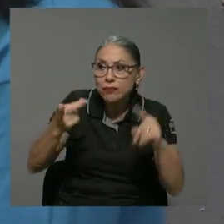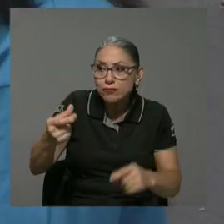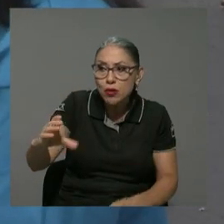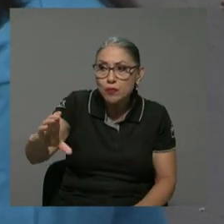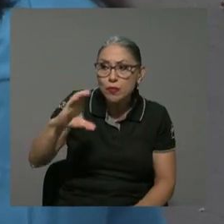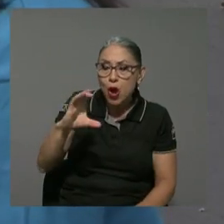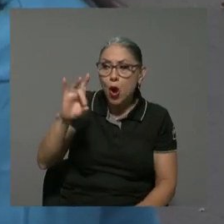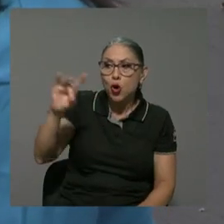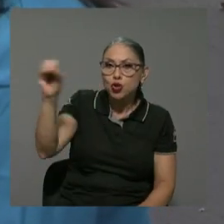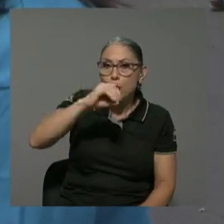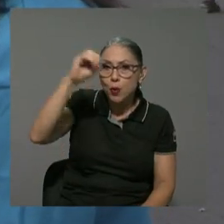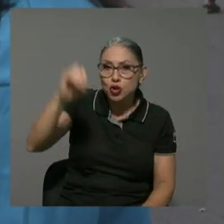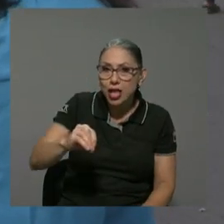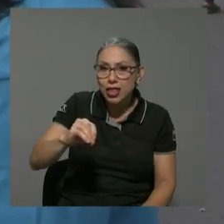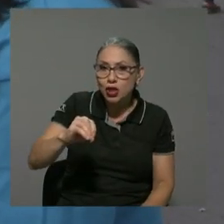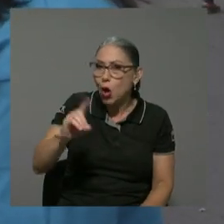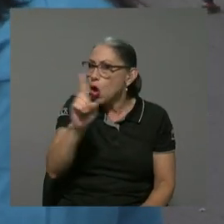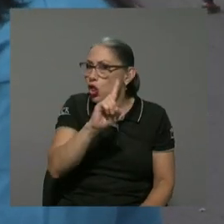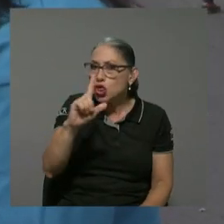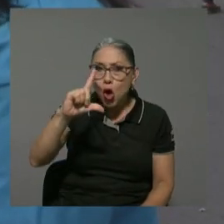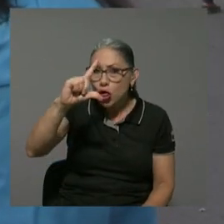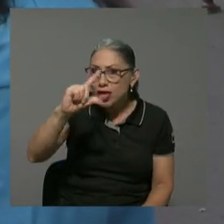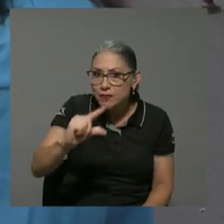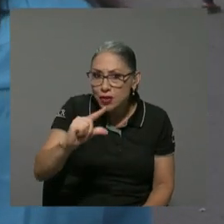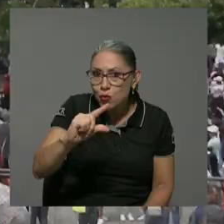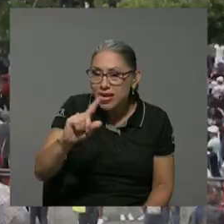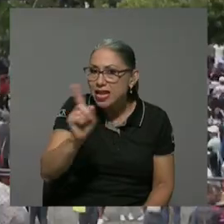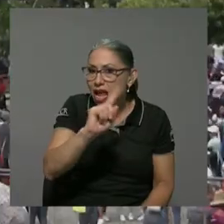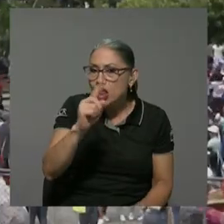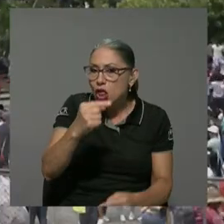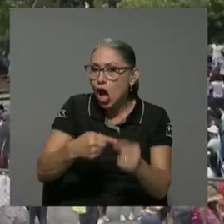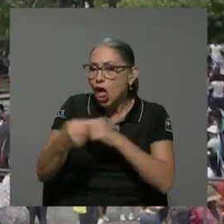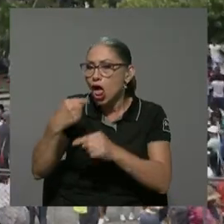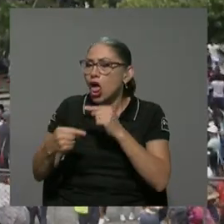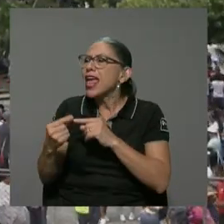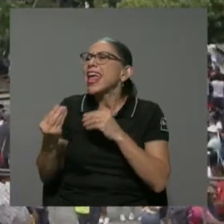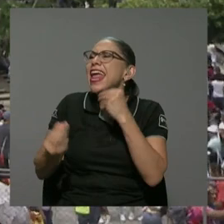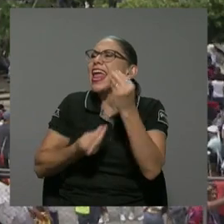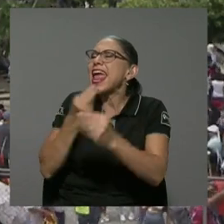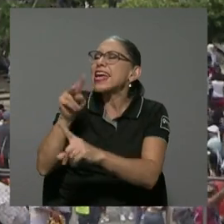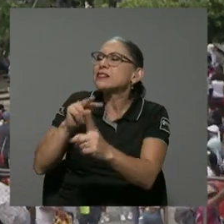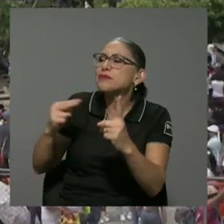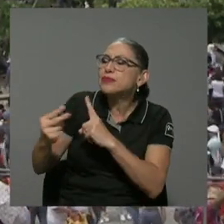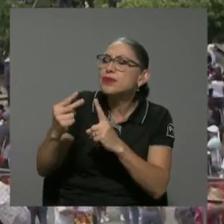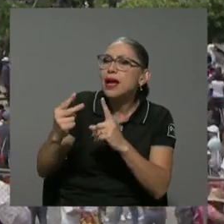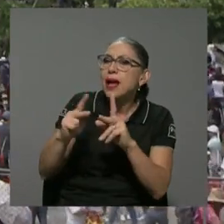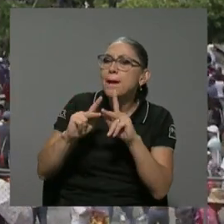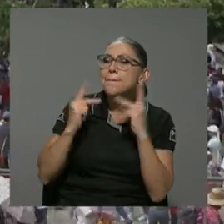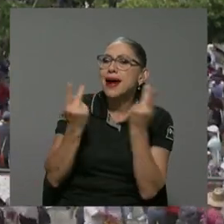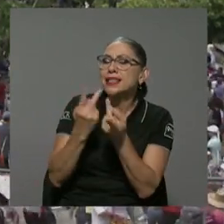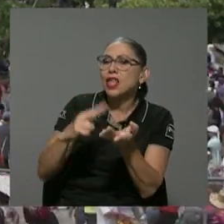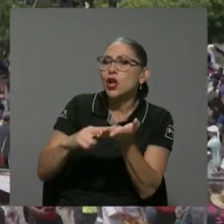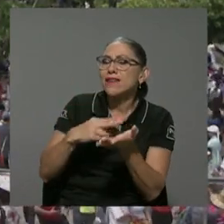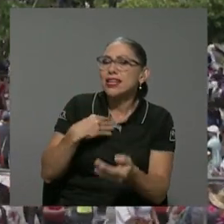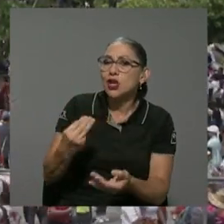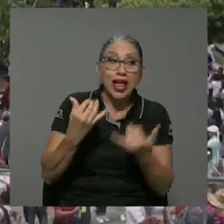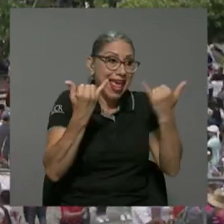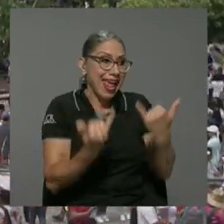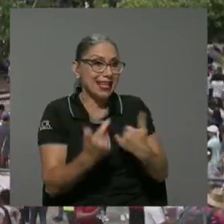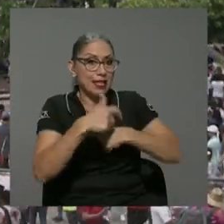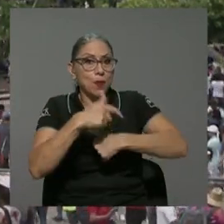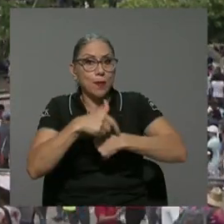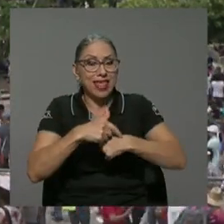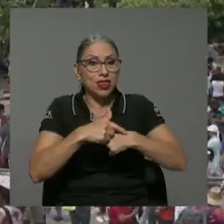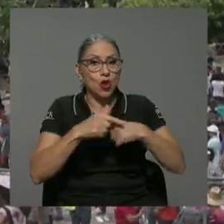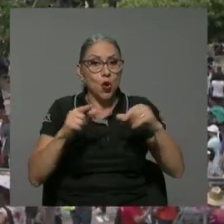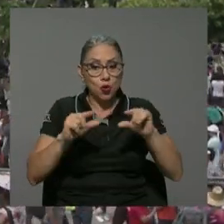no disminuir y no retroceder, ¿cuál es la posición del Partido Liberación? En ese momento la fracción de Liberación Nacional